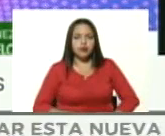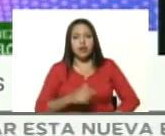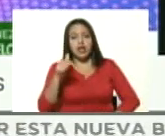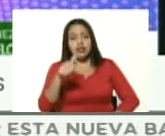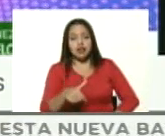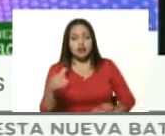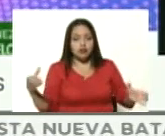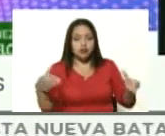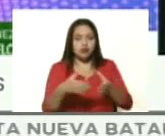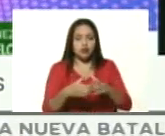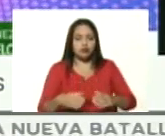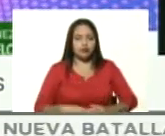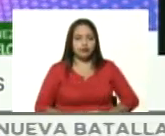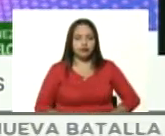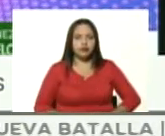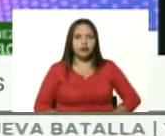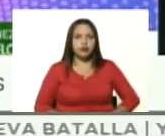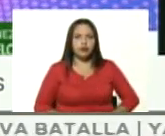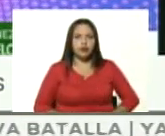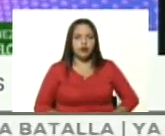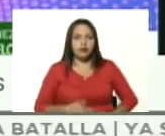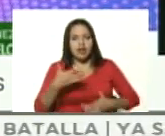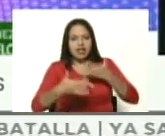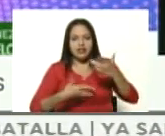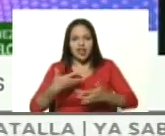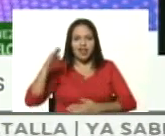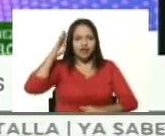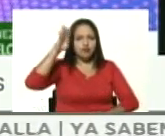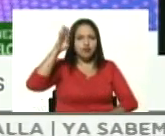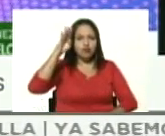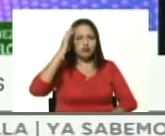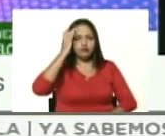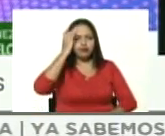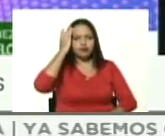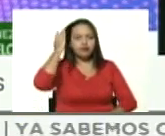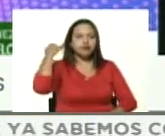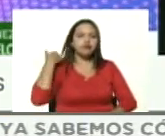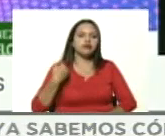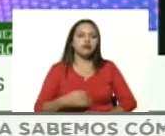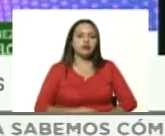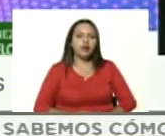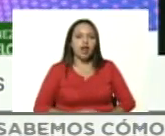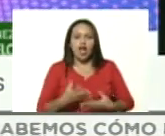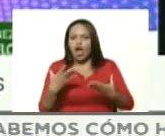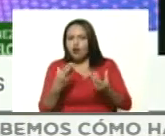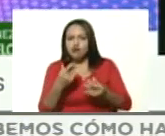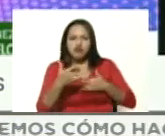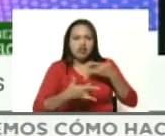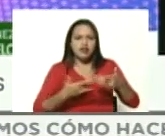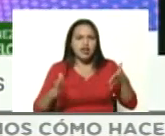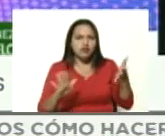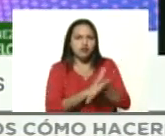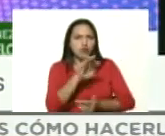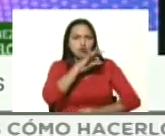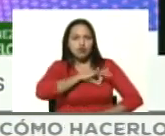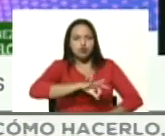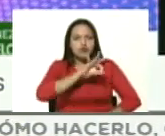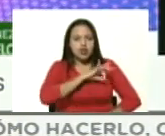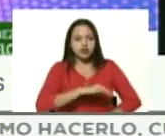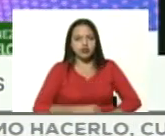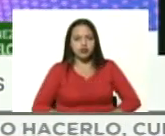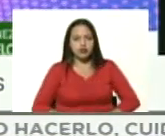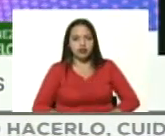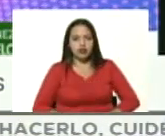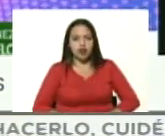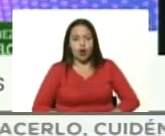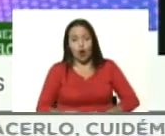foro para las acciones futuras. Hay muchas acciones en el campo social.